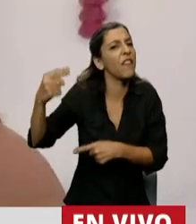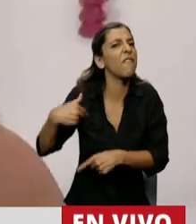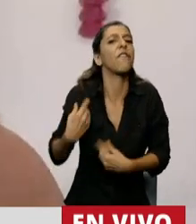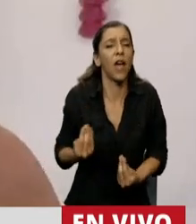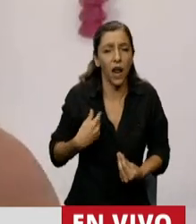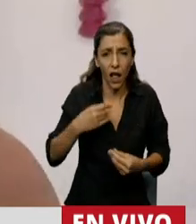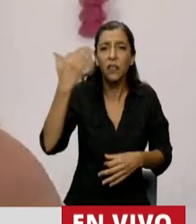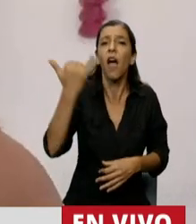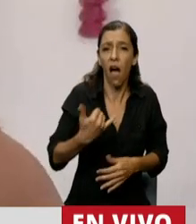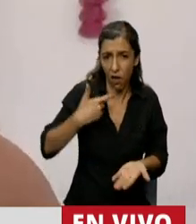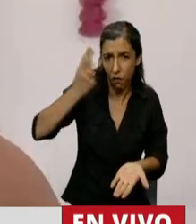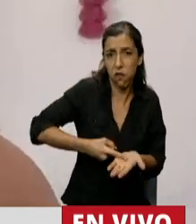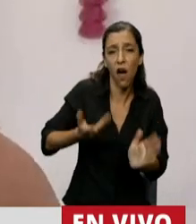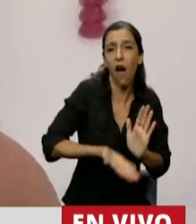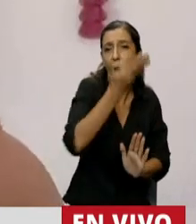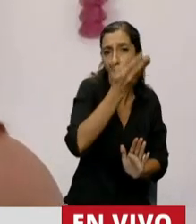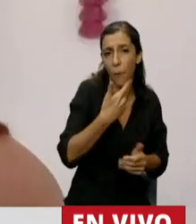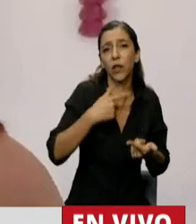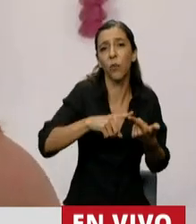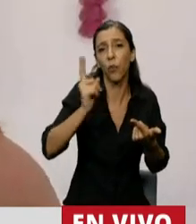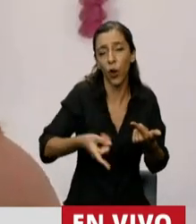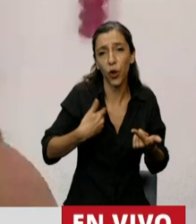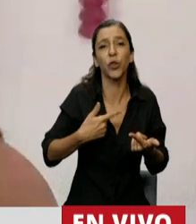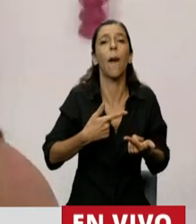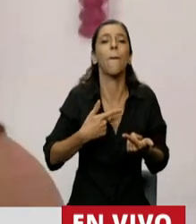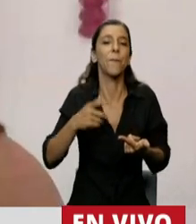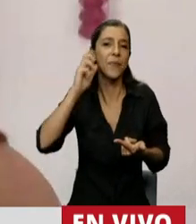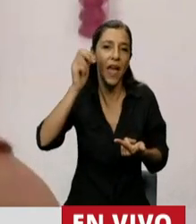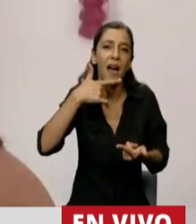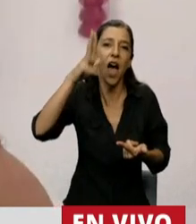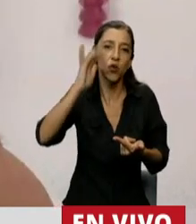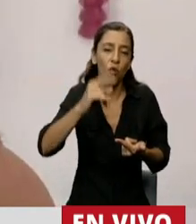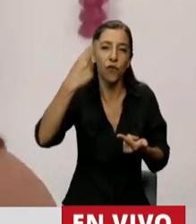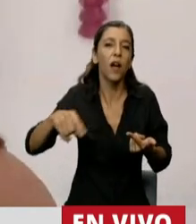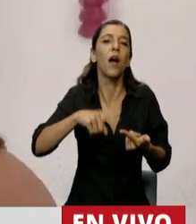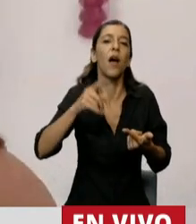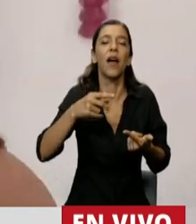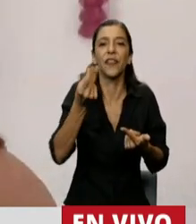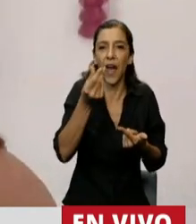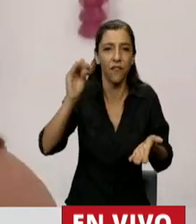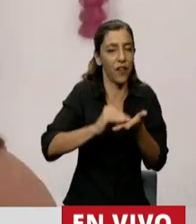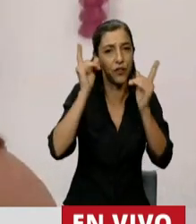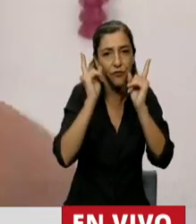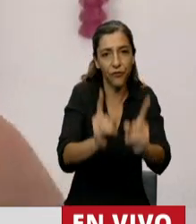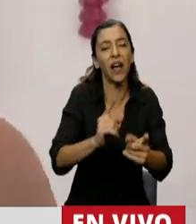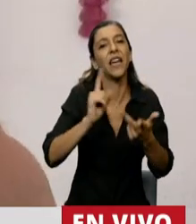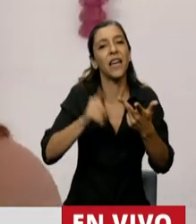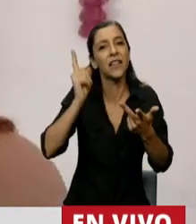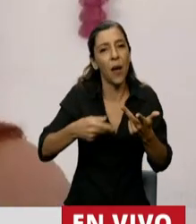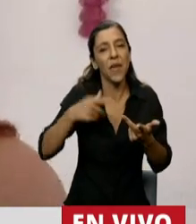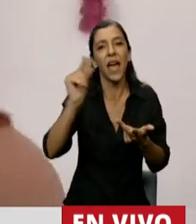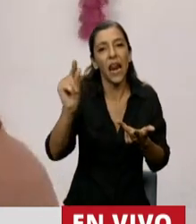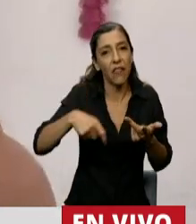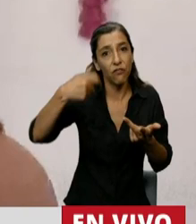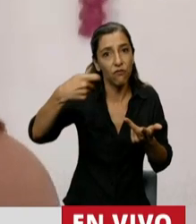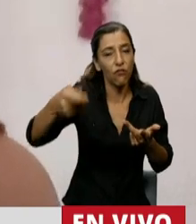por decreto, sino también el congelamiento de las tarifas de servicios públicos, la suspensión del cobro de cuotas e intereses de créditos de ANSES y la